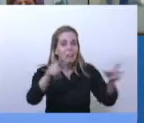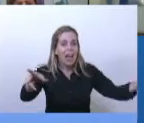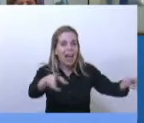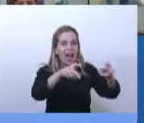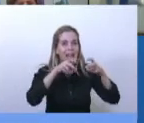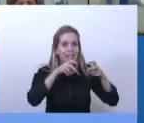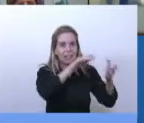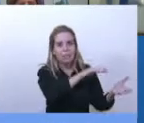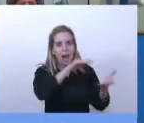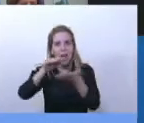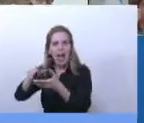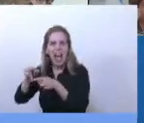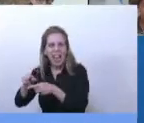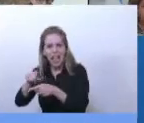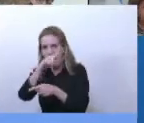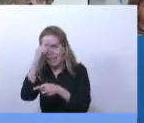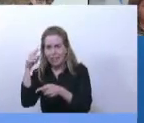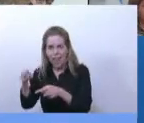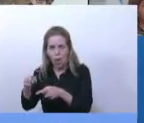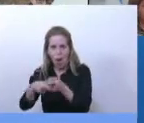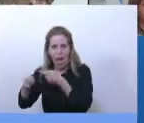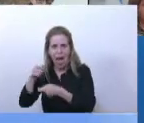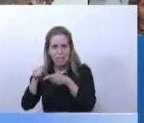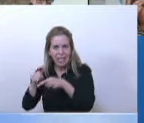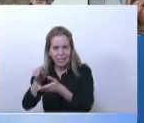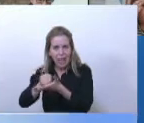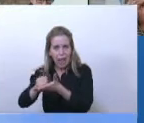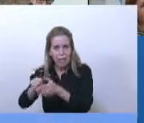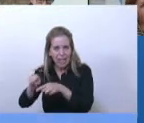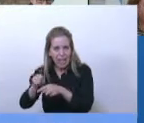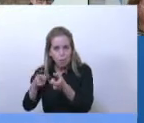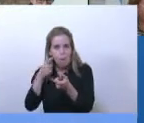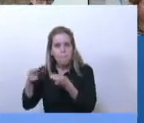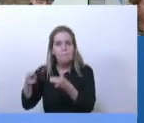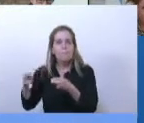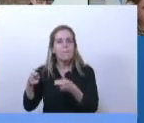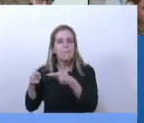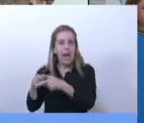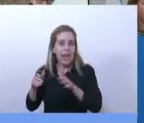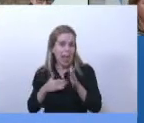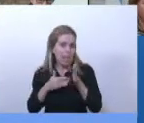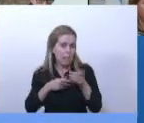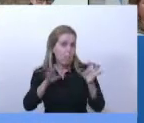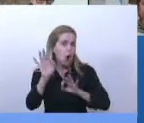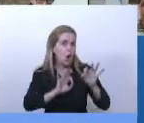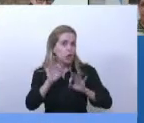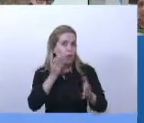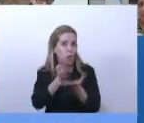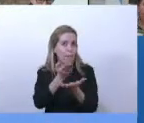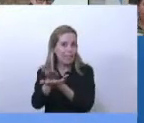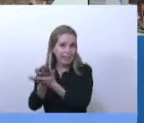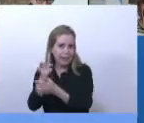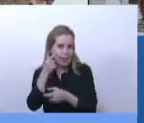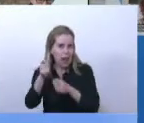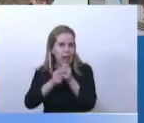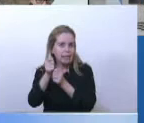nacional que va a ejecutar en función de los proyectos que presenten aquellos que se dedican a la actividad forestal